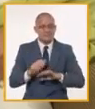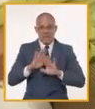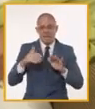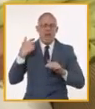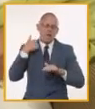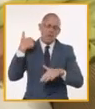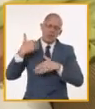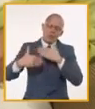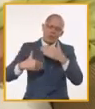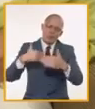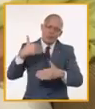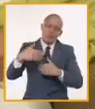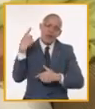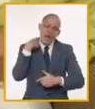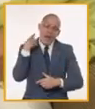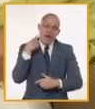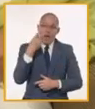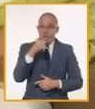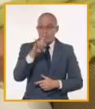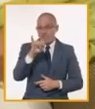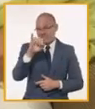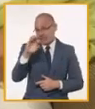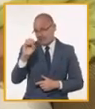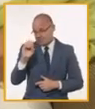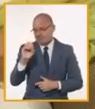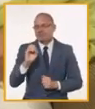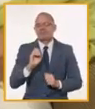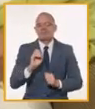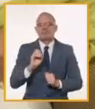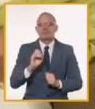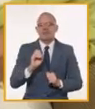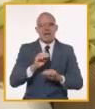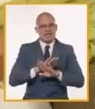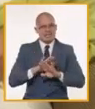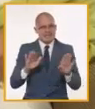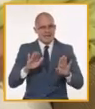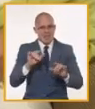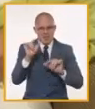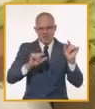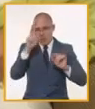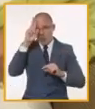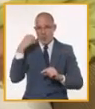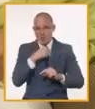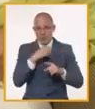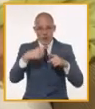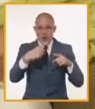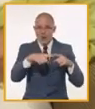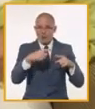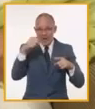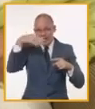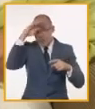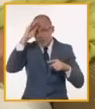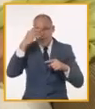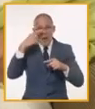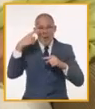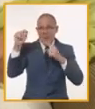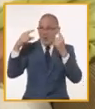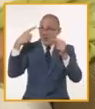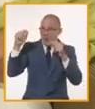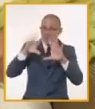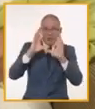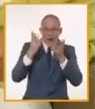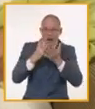Pública en el año 60, cuando ya se habían ido prácticamente del país casi la mitad de los médicos que